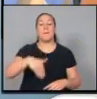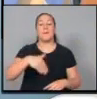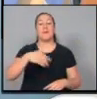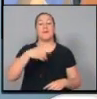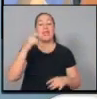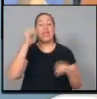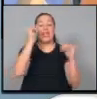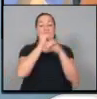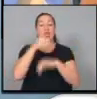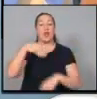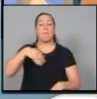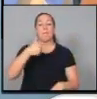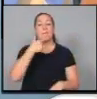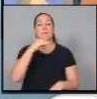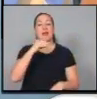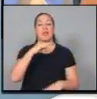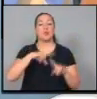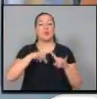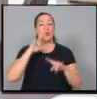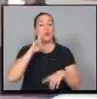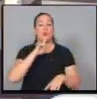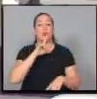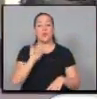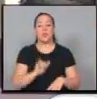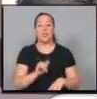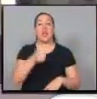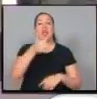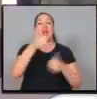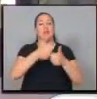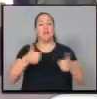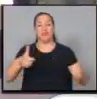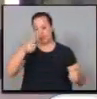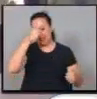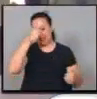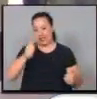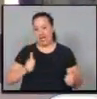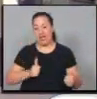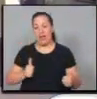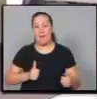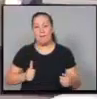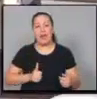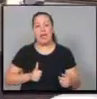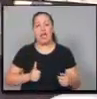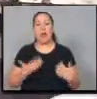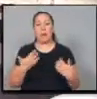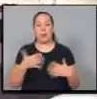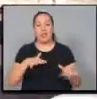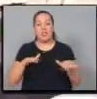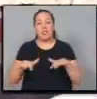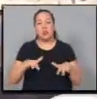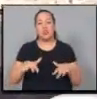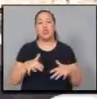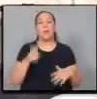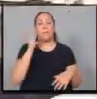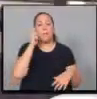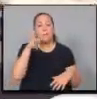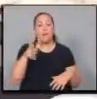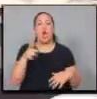día. Tengo entendido que está Gendarmería, que la situación se podría complicar, que habría tensión. Contanos.